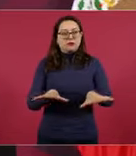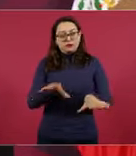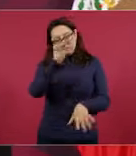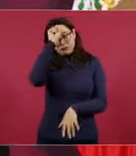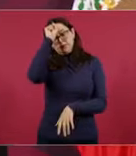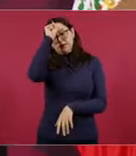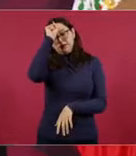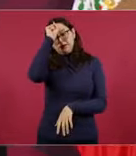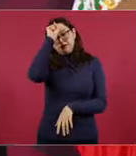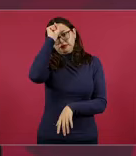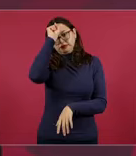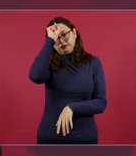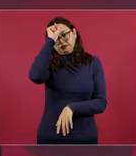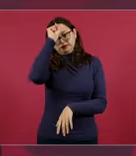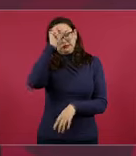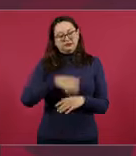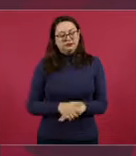No puedo hablar más, pues,